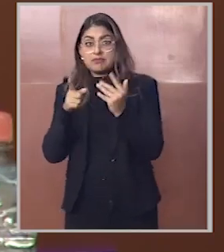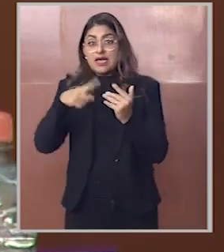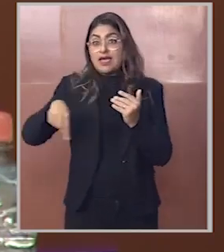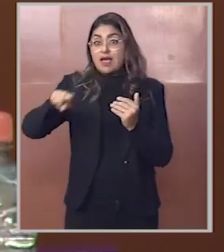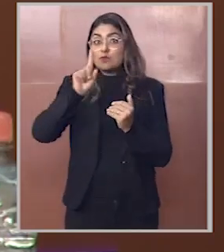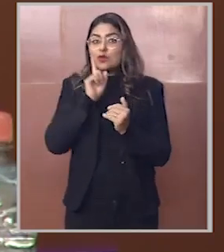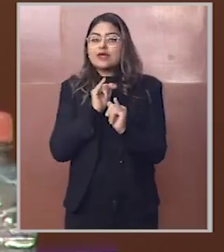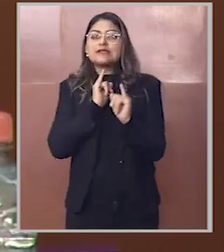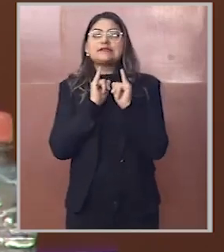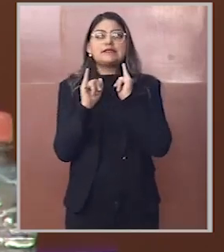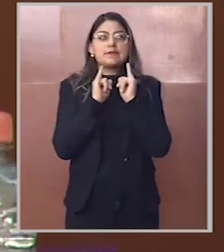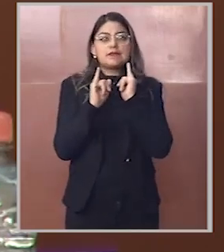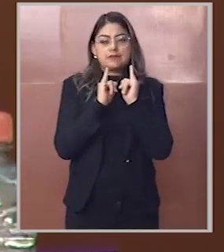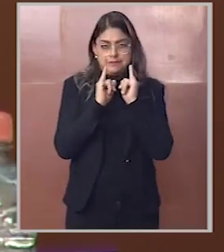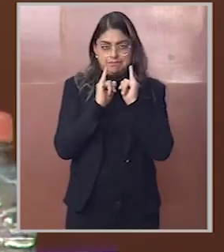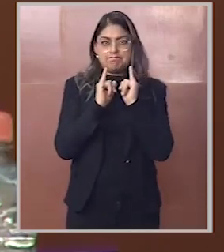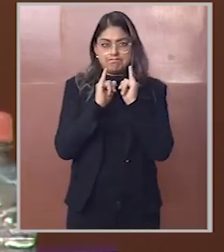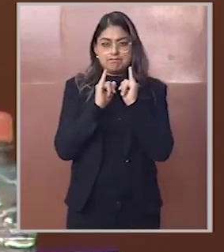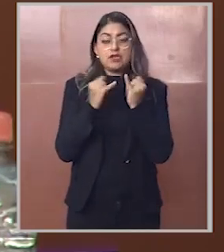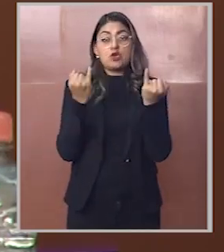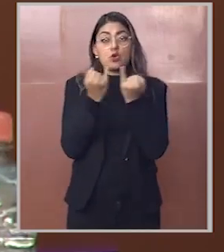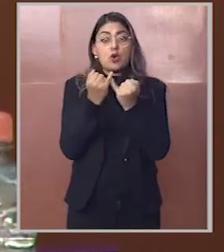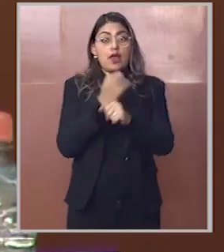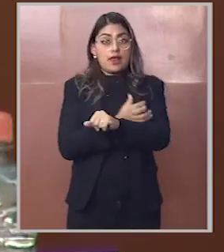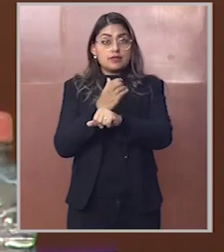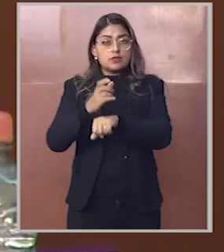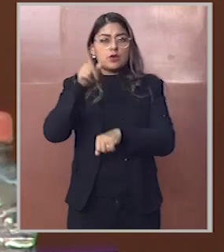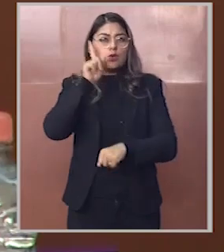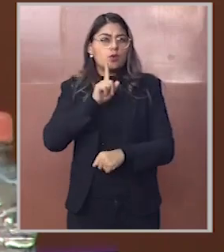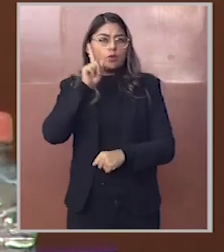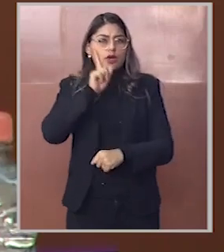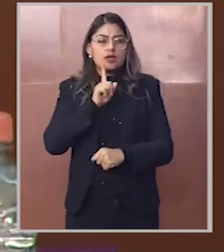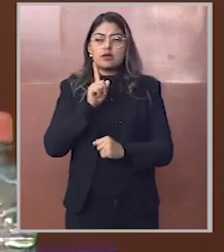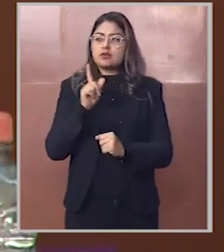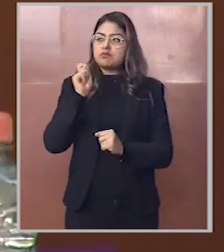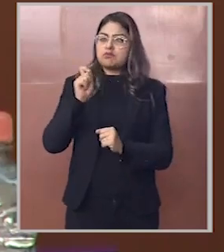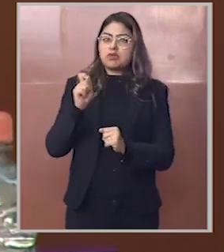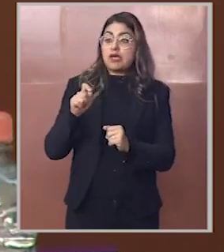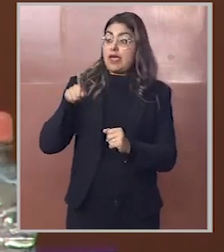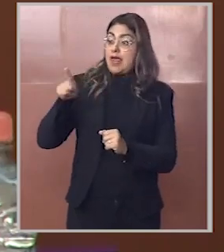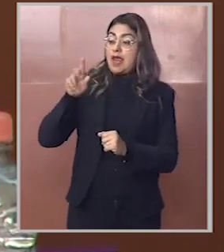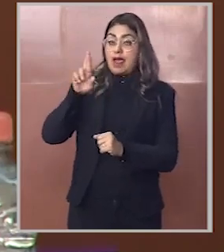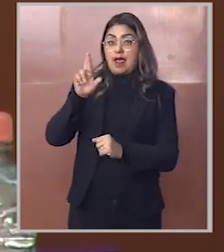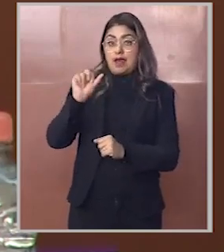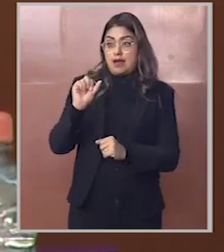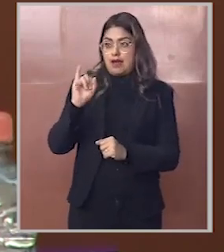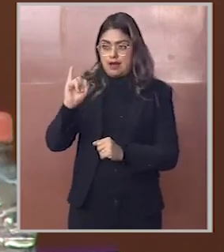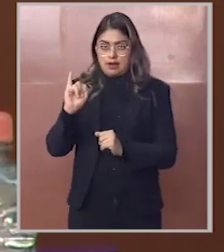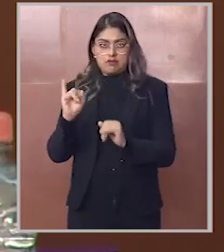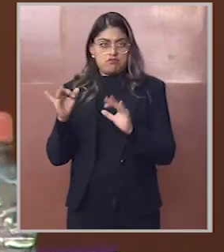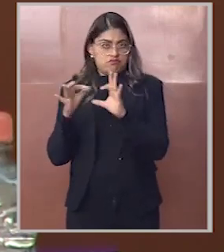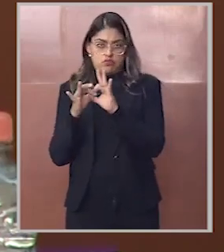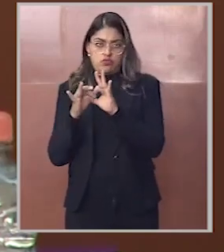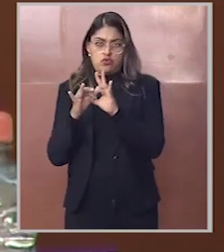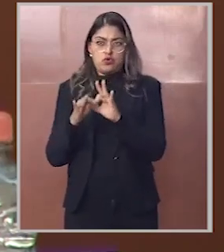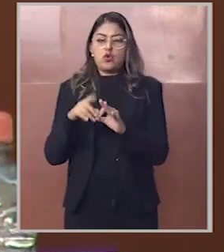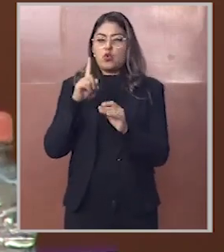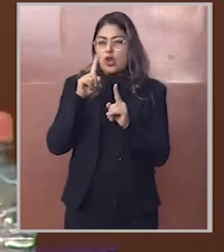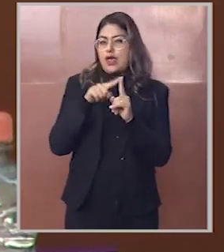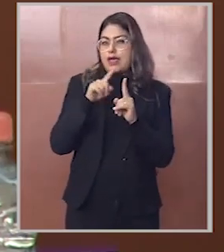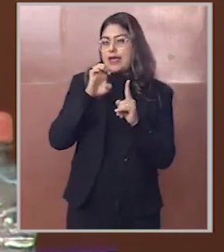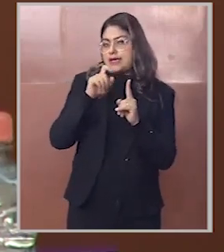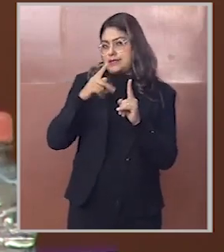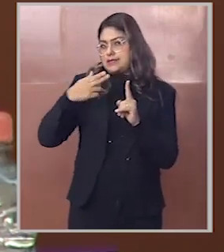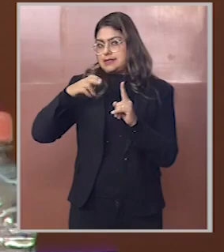las compañeras externas a la Ray Bueno una de ellas s es de la Ray est Ramírez González y las compañeras externas a la